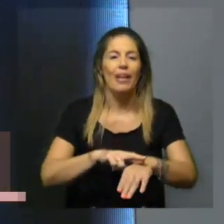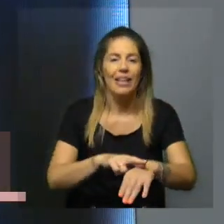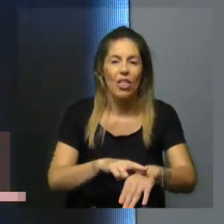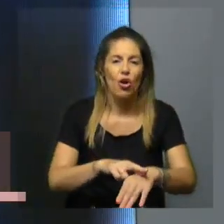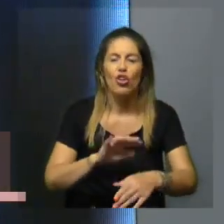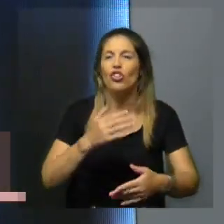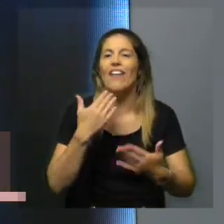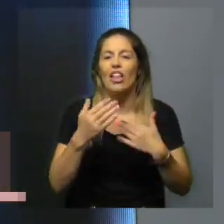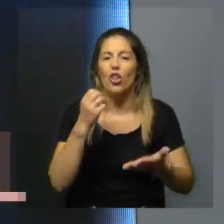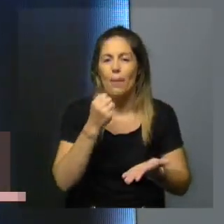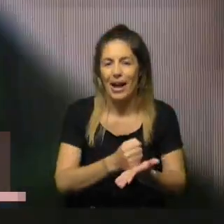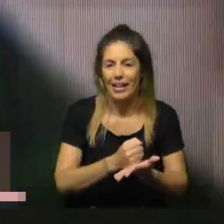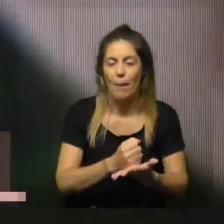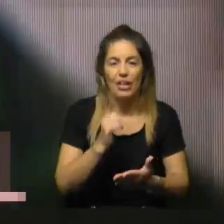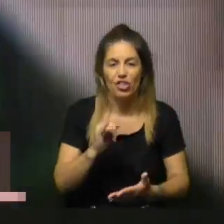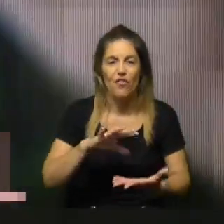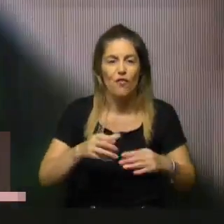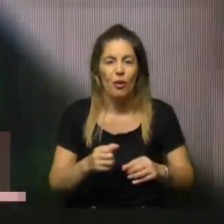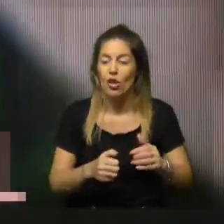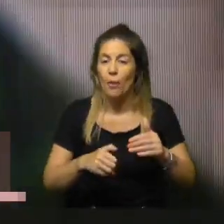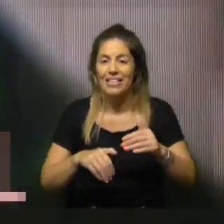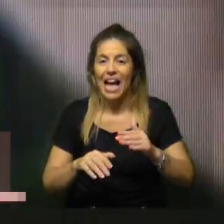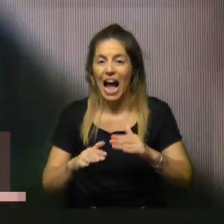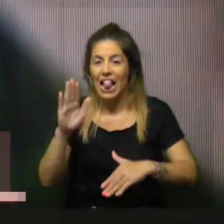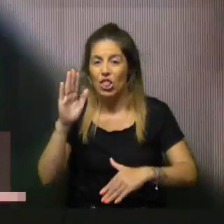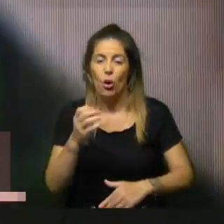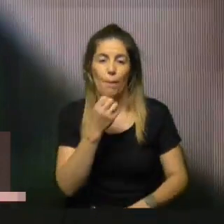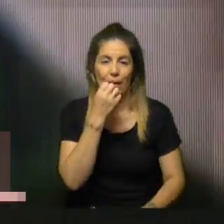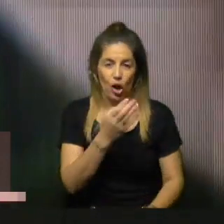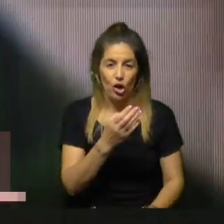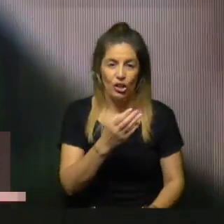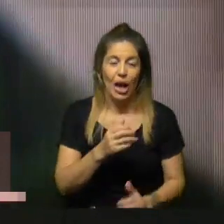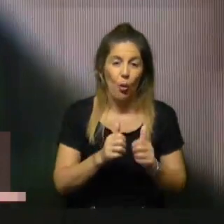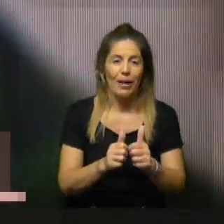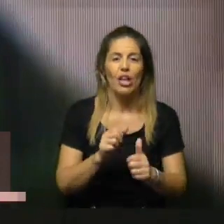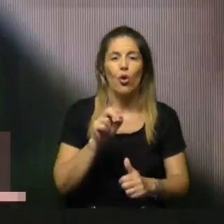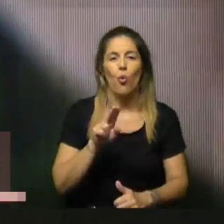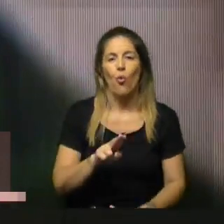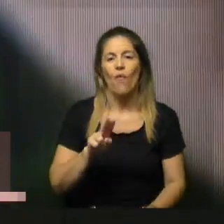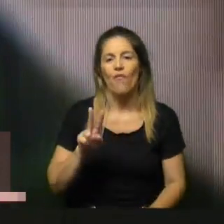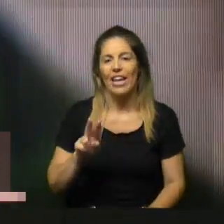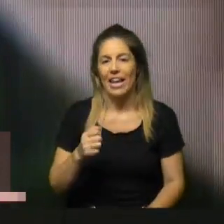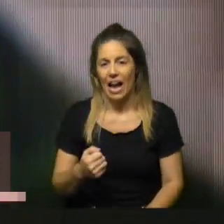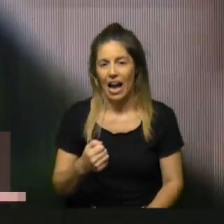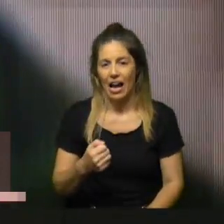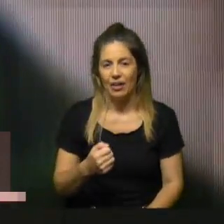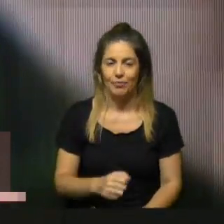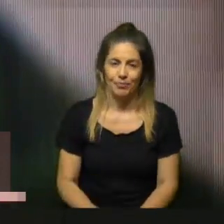¿Qué factor? Números. Y bueno, cuanto más alto mejor y acompañado del UVA, que también tiene que tener los dos, anti-UVB y